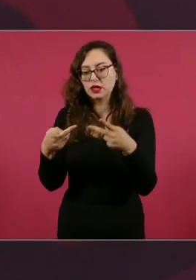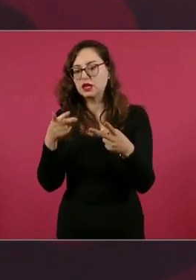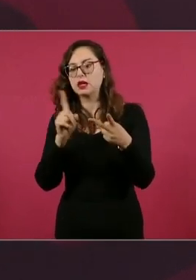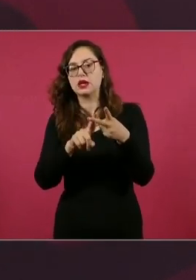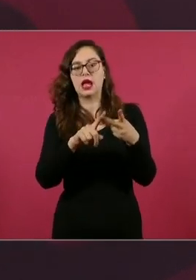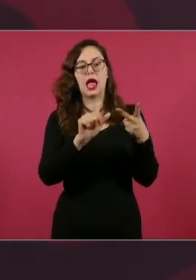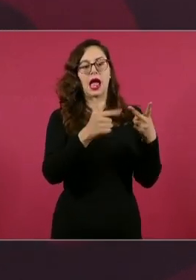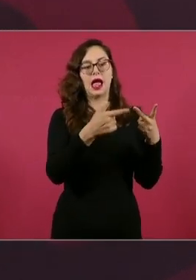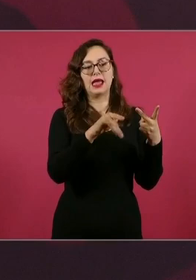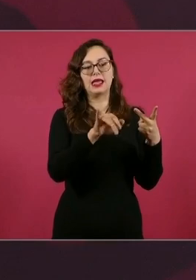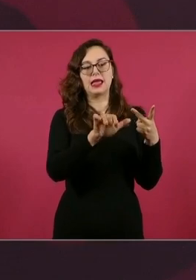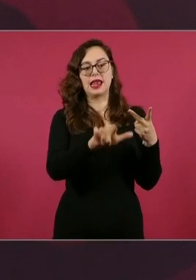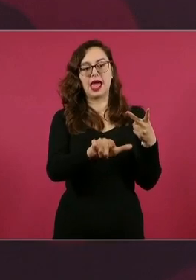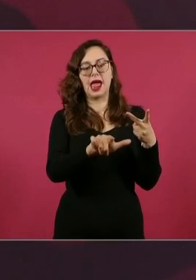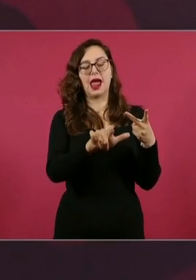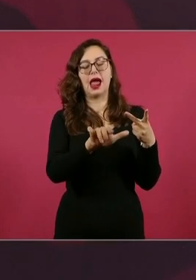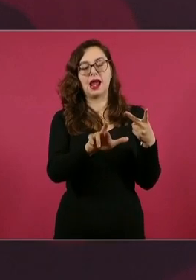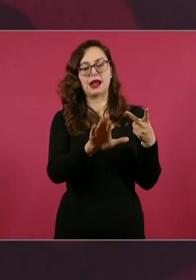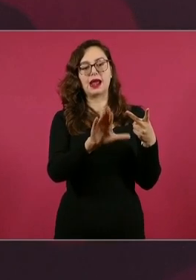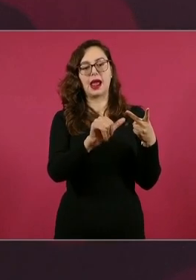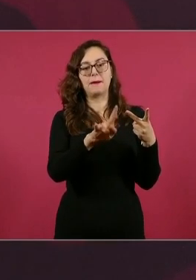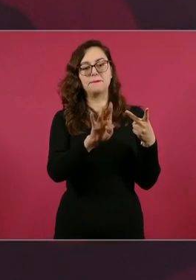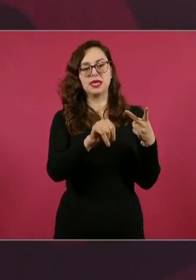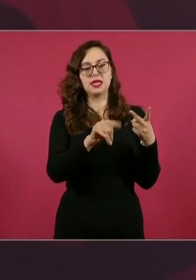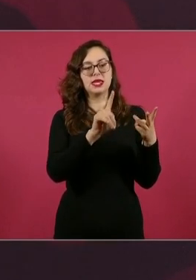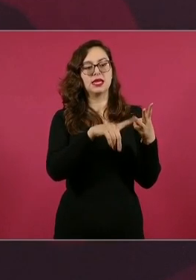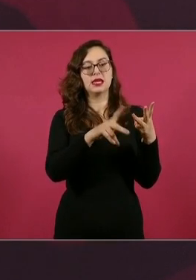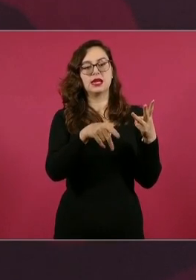camín con